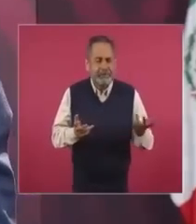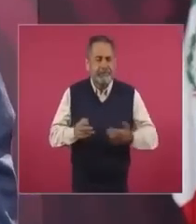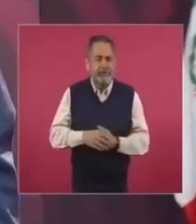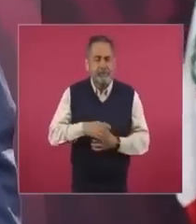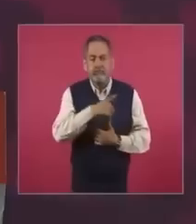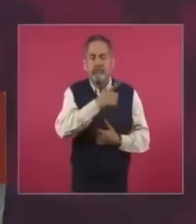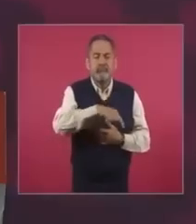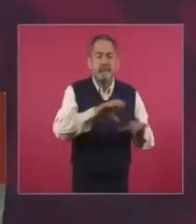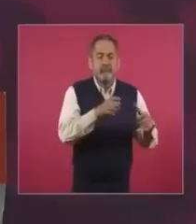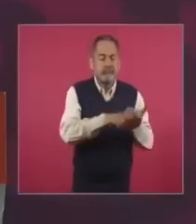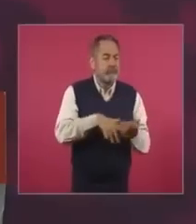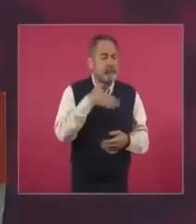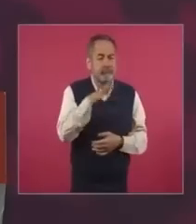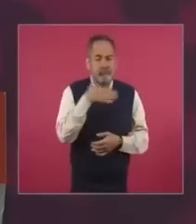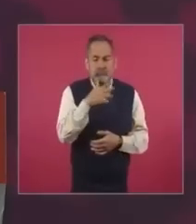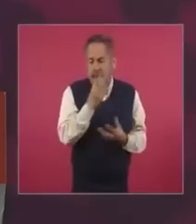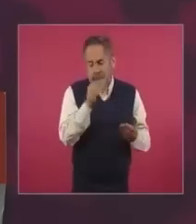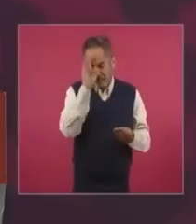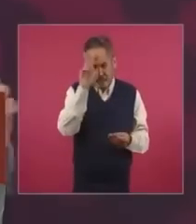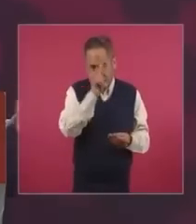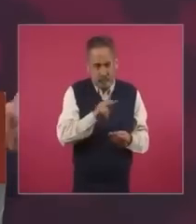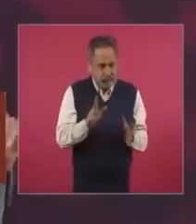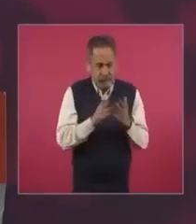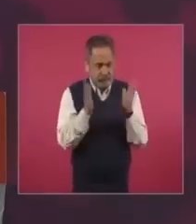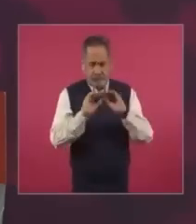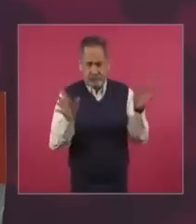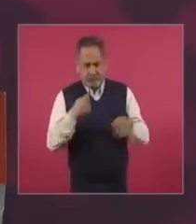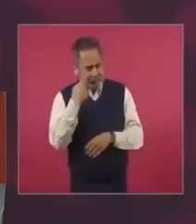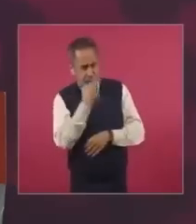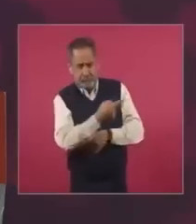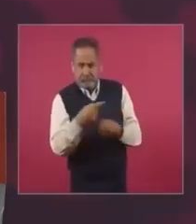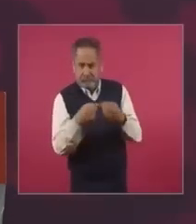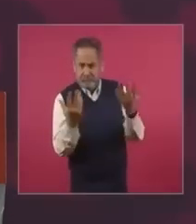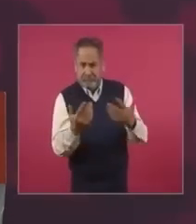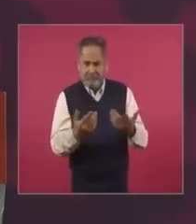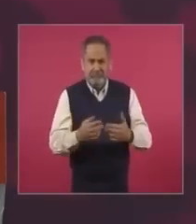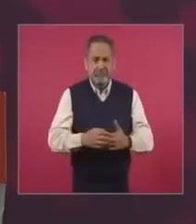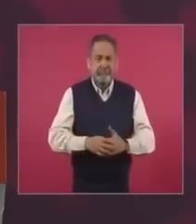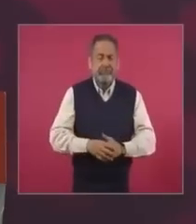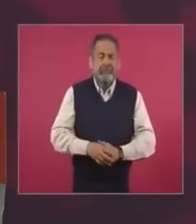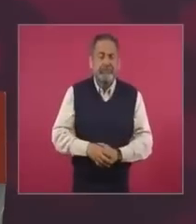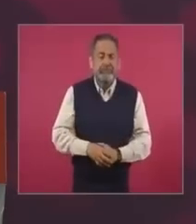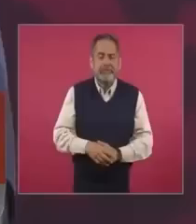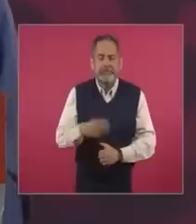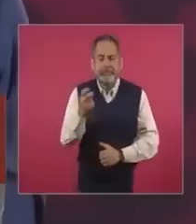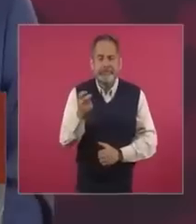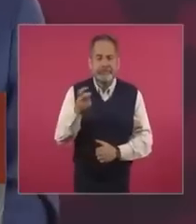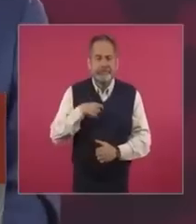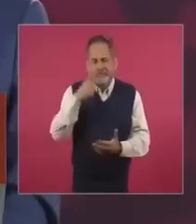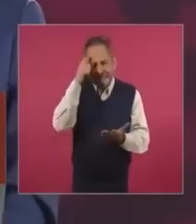fue que varios congresistas, 10 congresistas en Estados Unidos, mandaron una carta